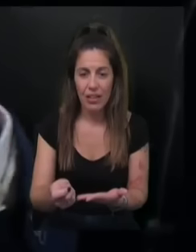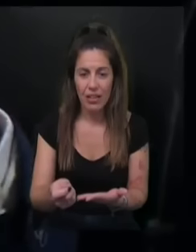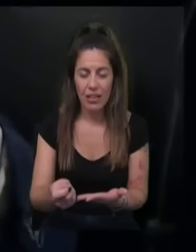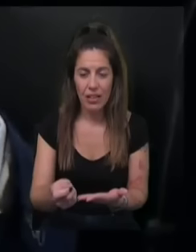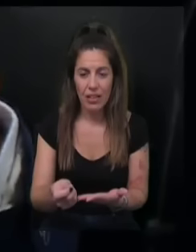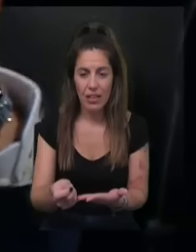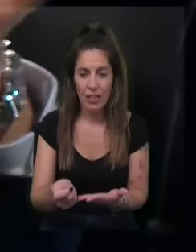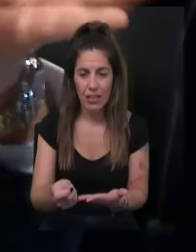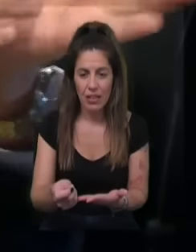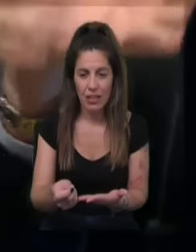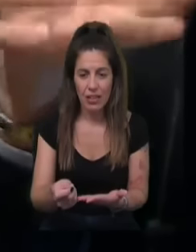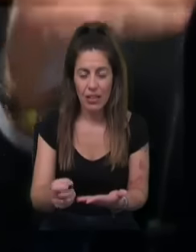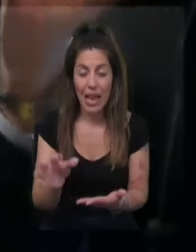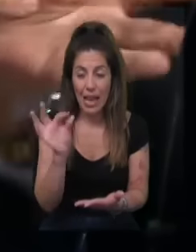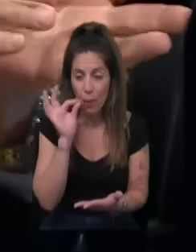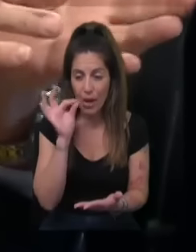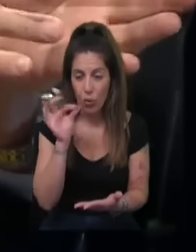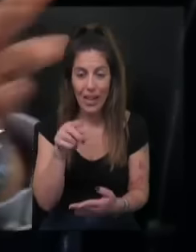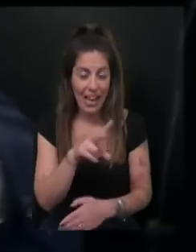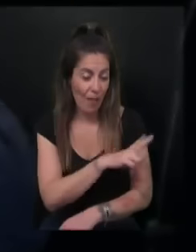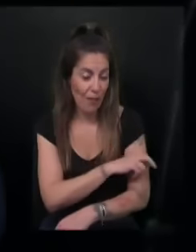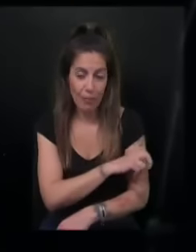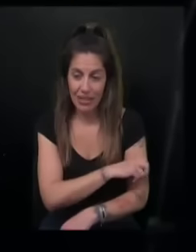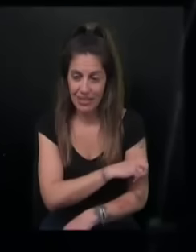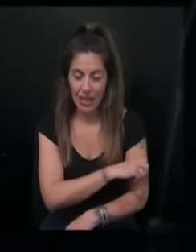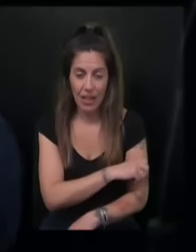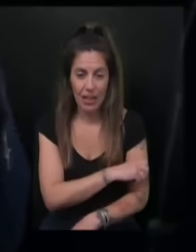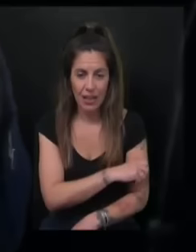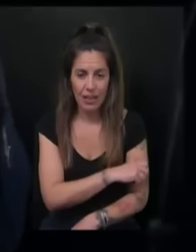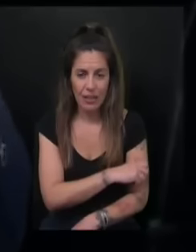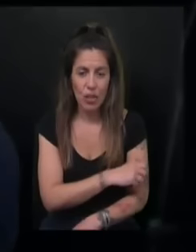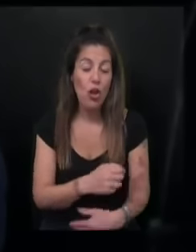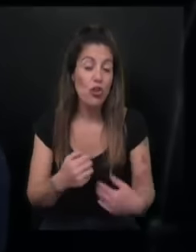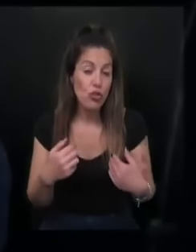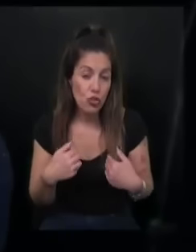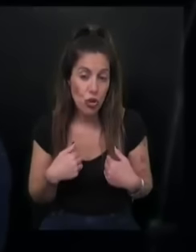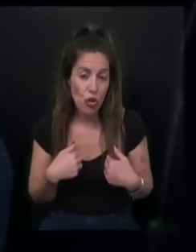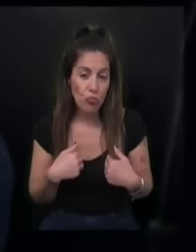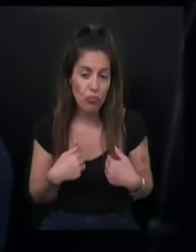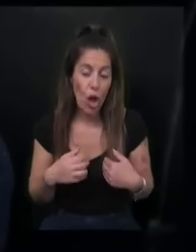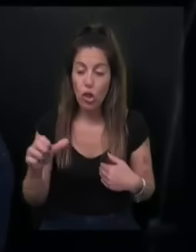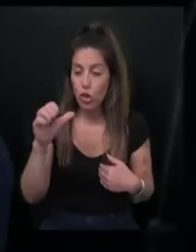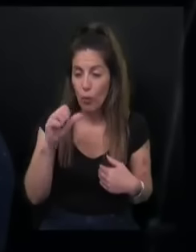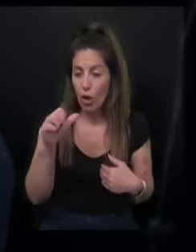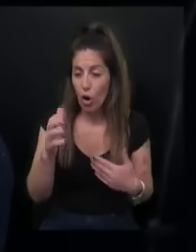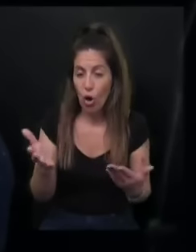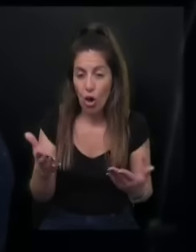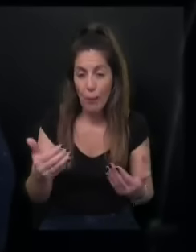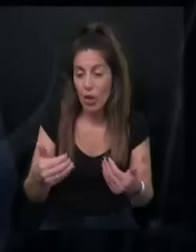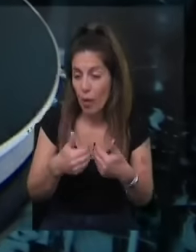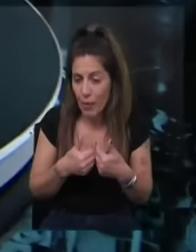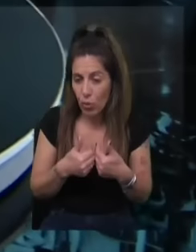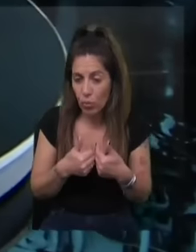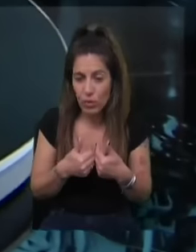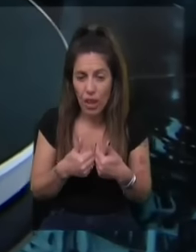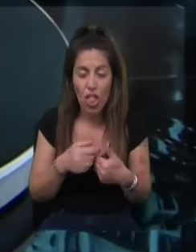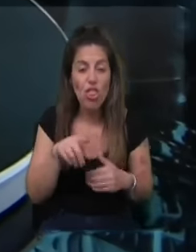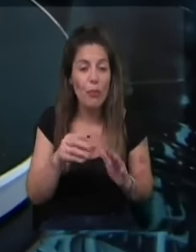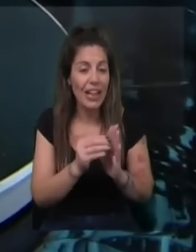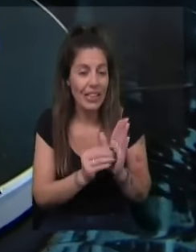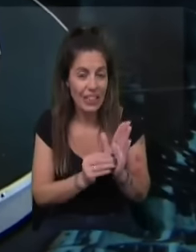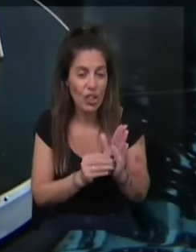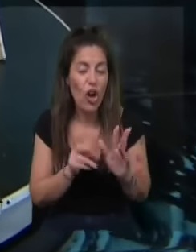la la la marihuana en la farmacia yo tomo alcohol y a m me pregunta no me registro